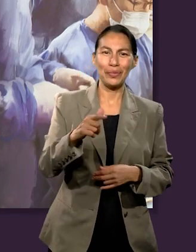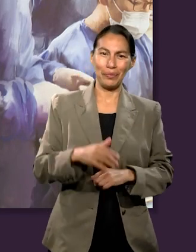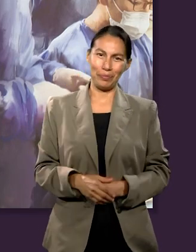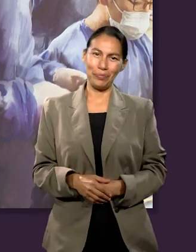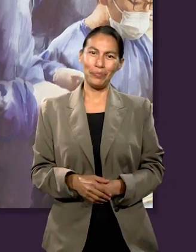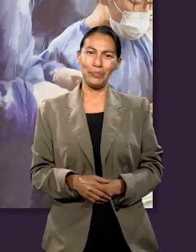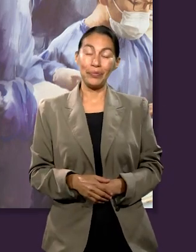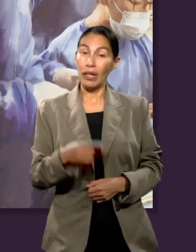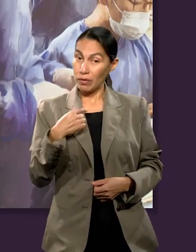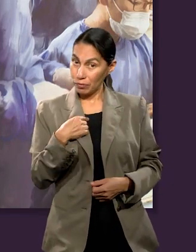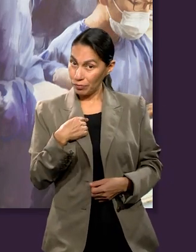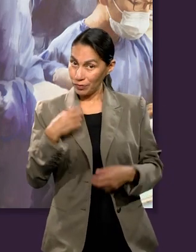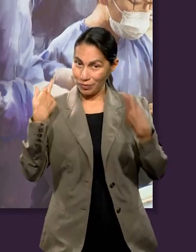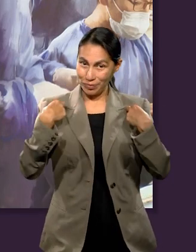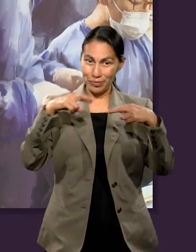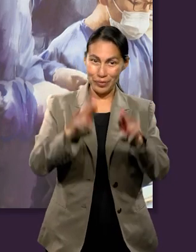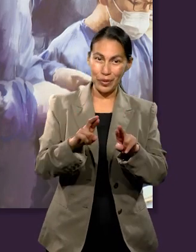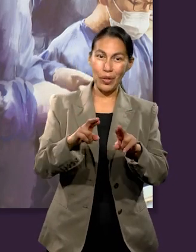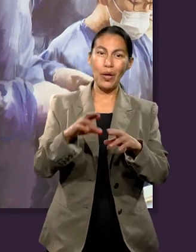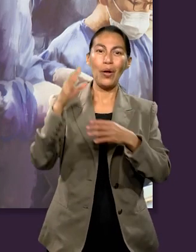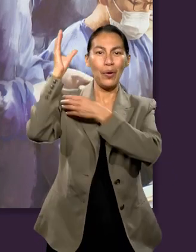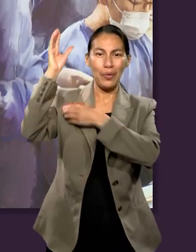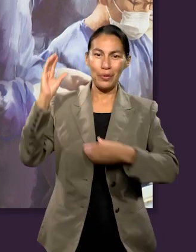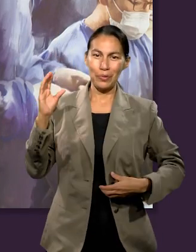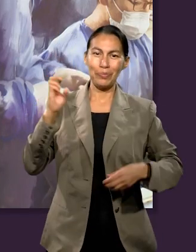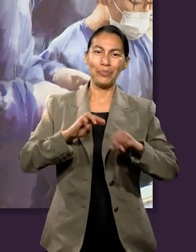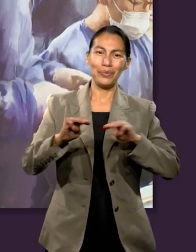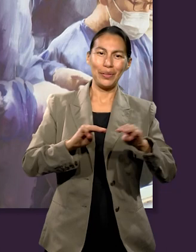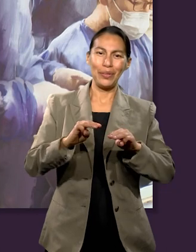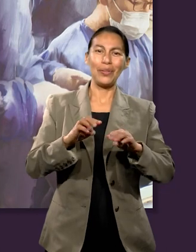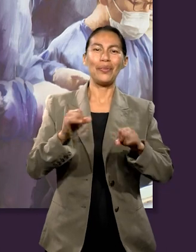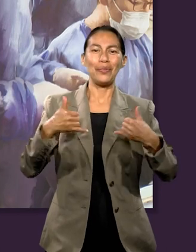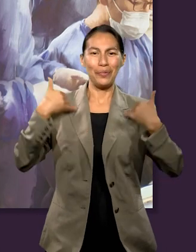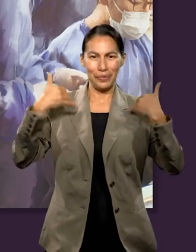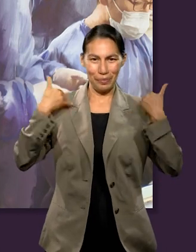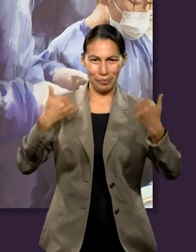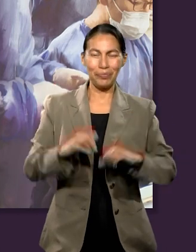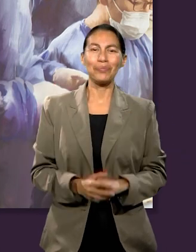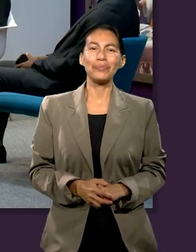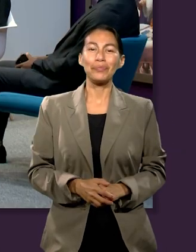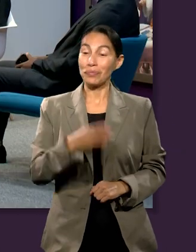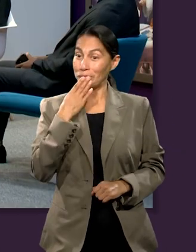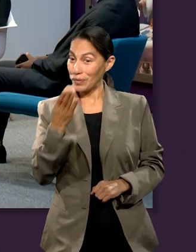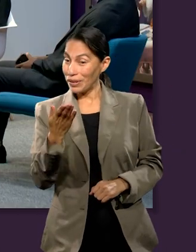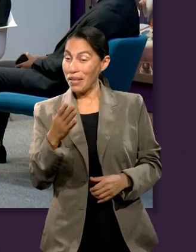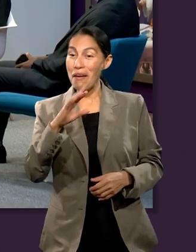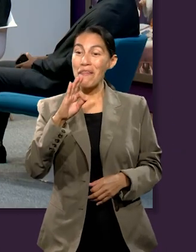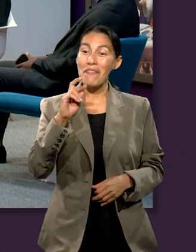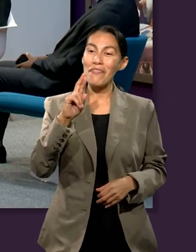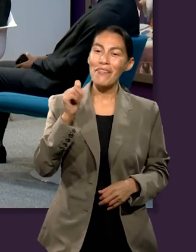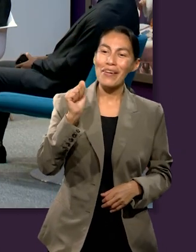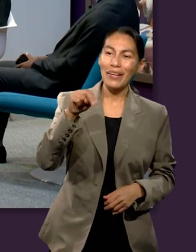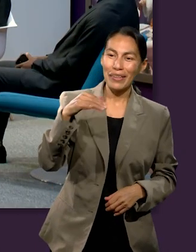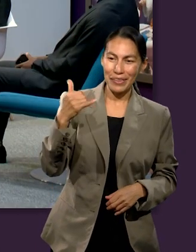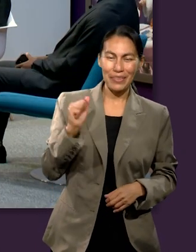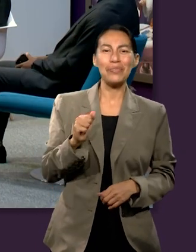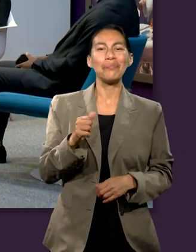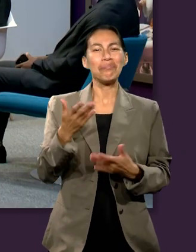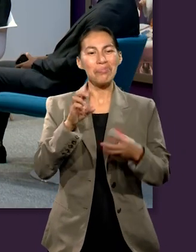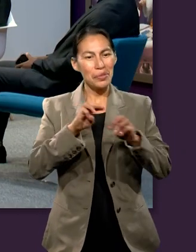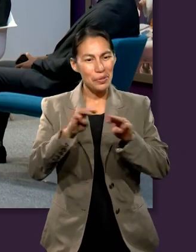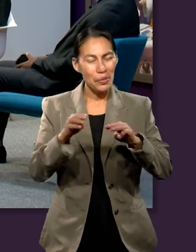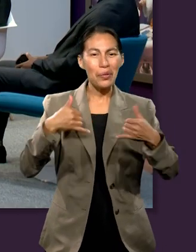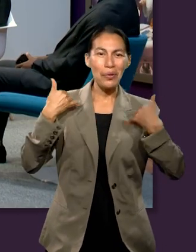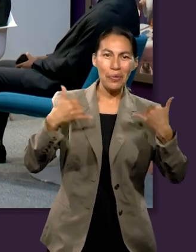Celaya Guanajuato y representando a los clubes de ministerio juvenil bienvenida frania ministerio juvenil con sus